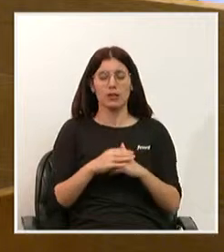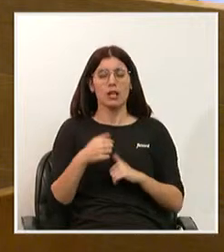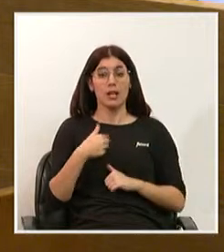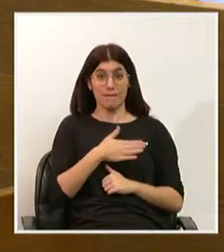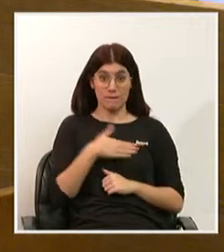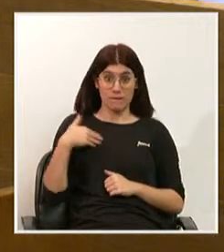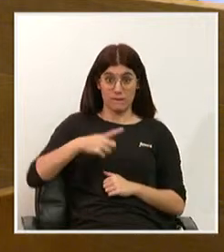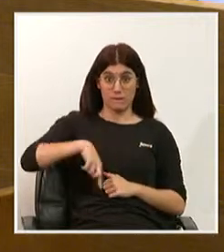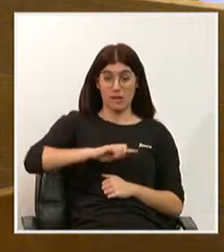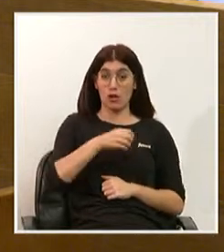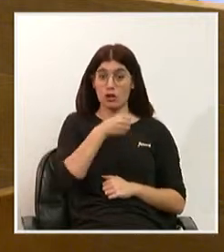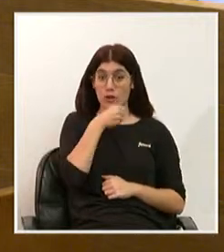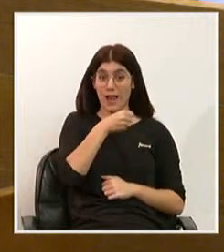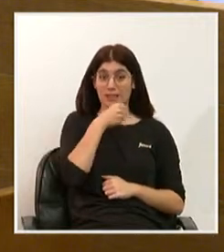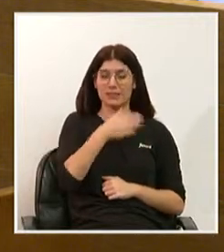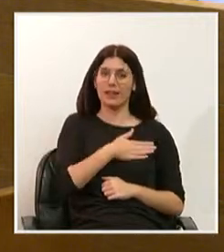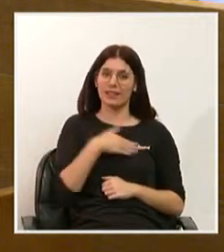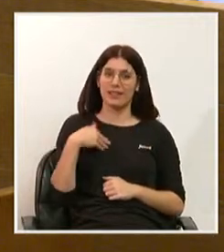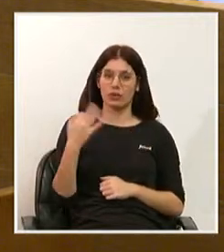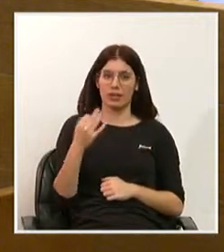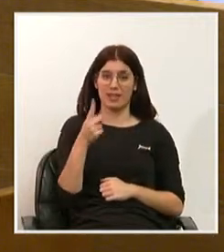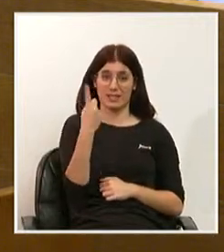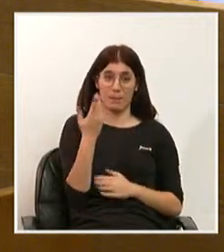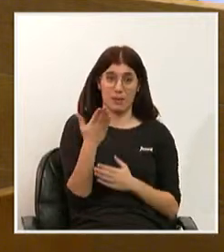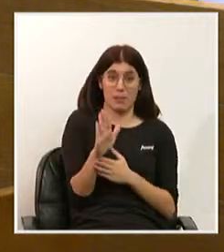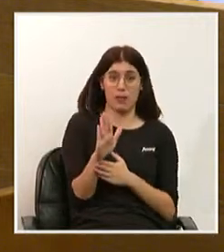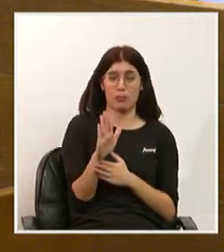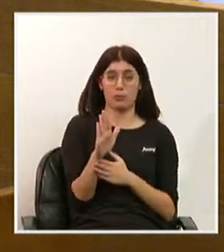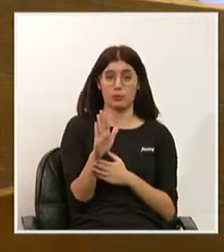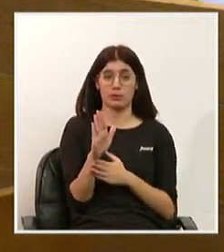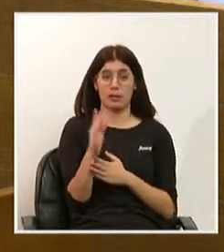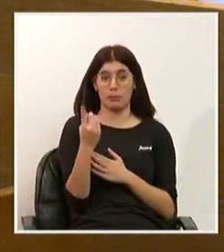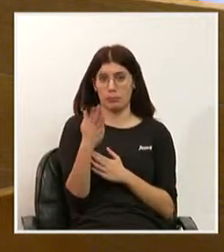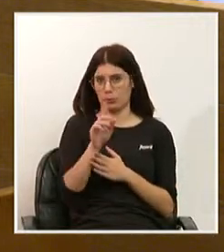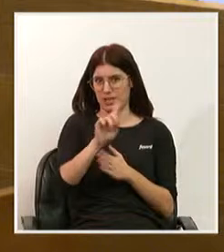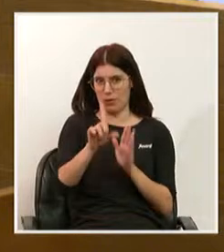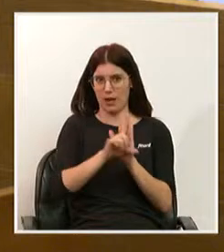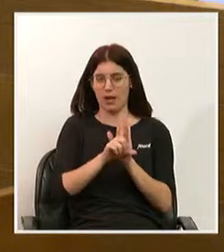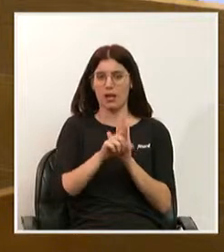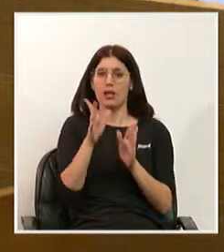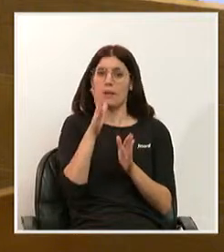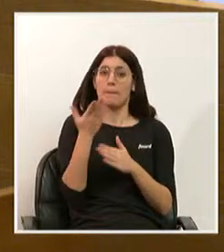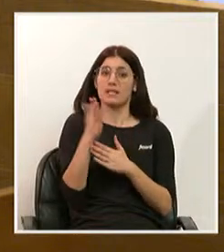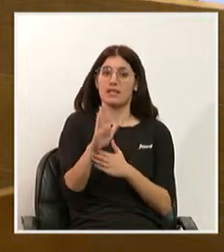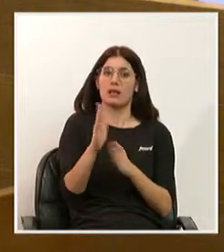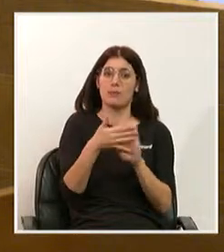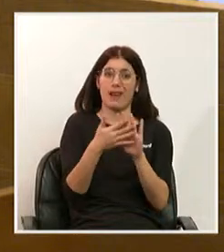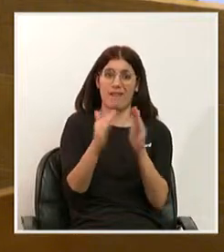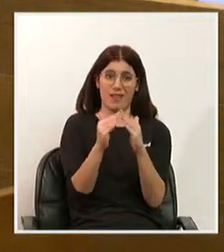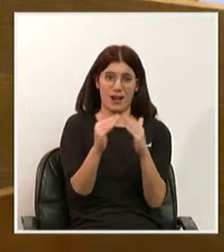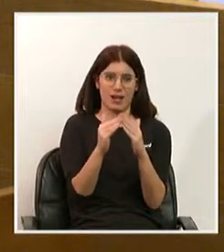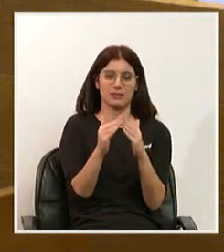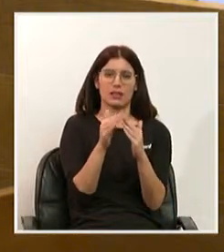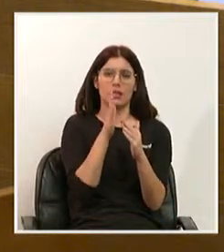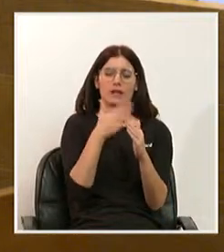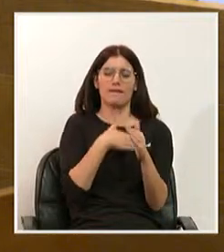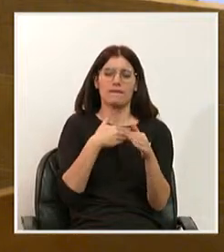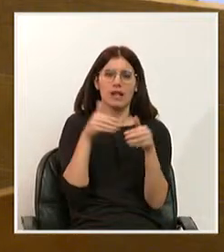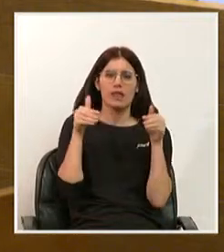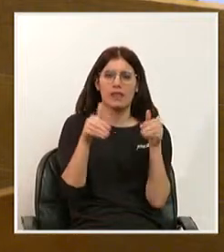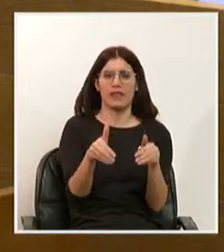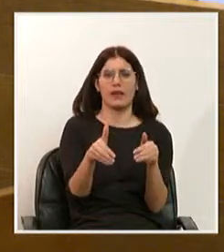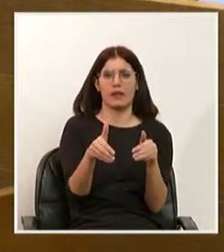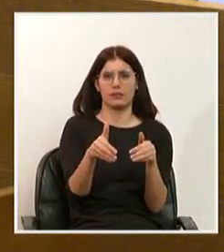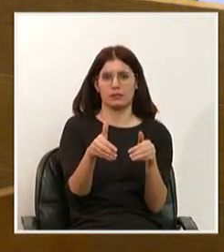del grup parlamentario socialista era en aqu esta primera pnl Pues que que presenten parl habit era centrarnos de una